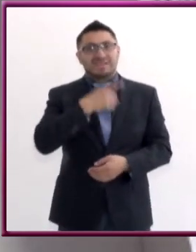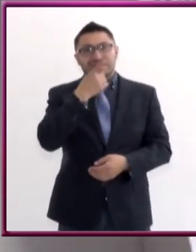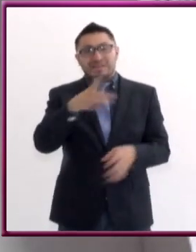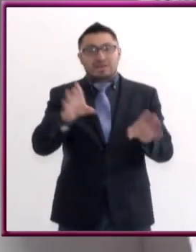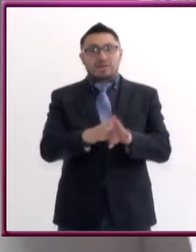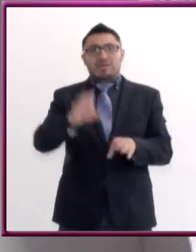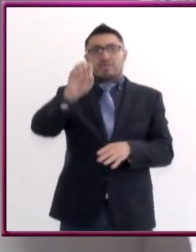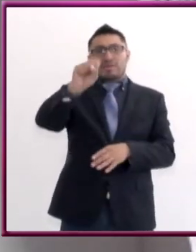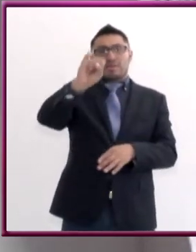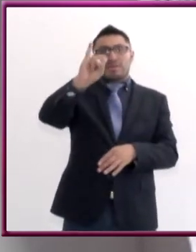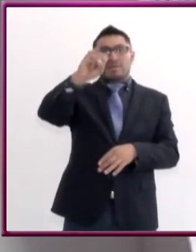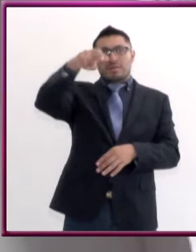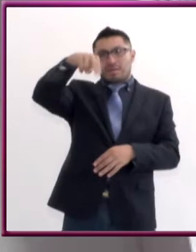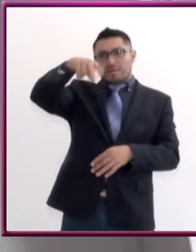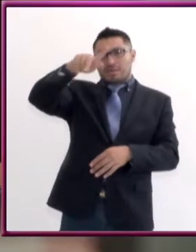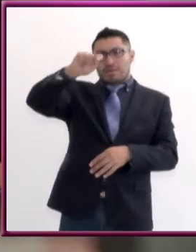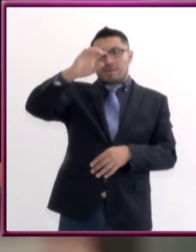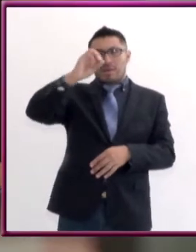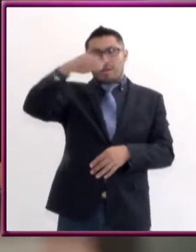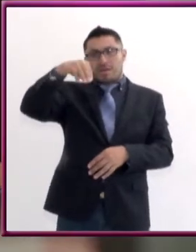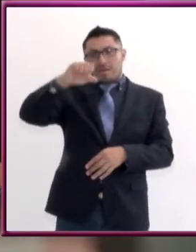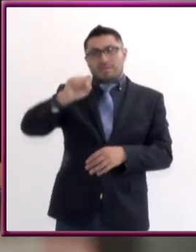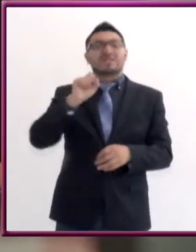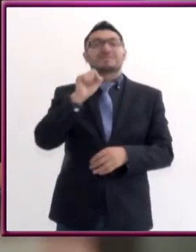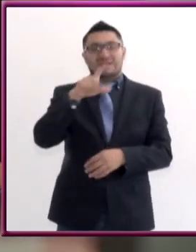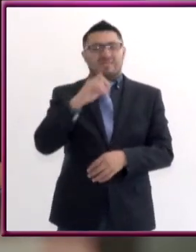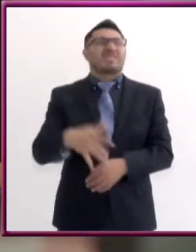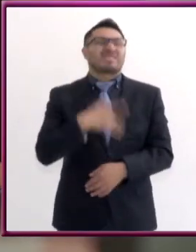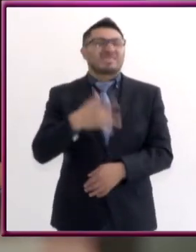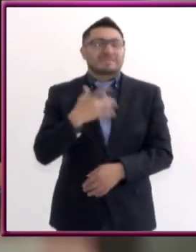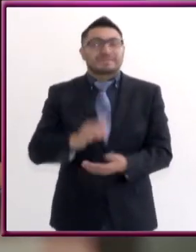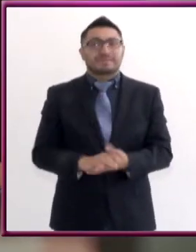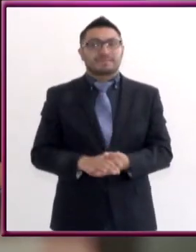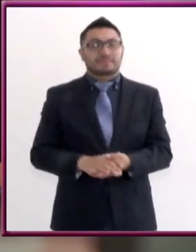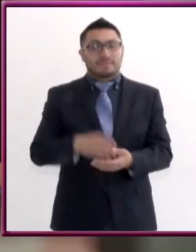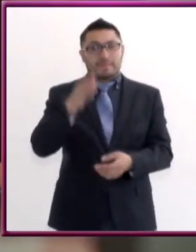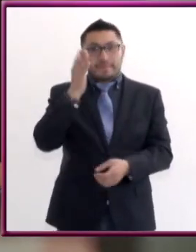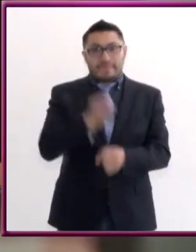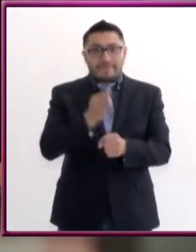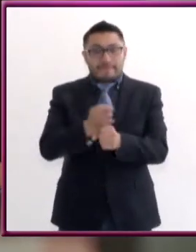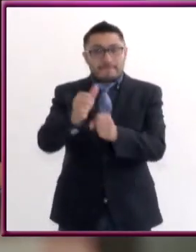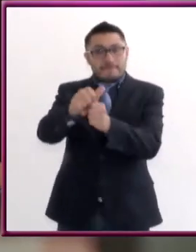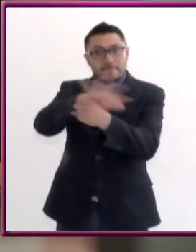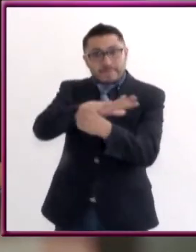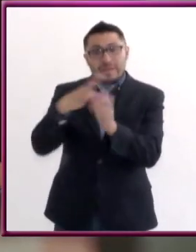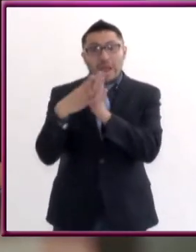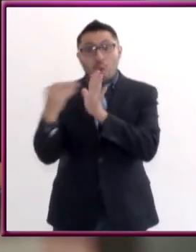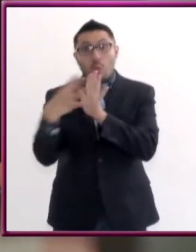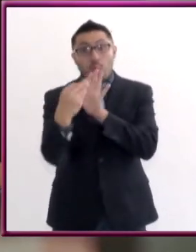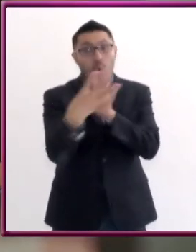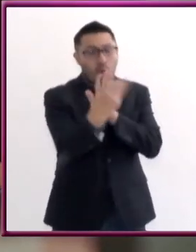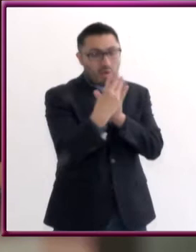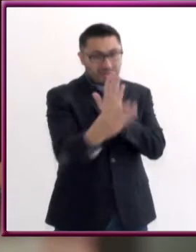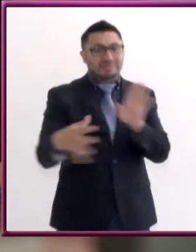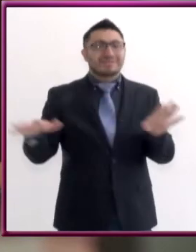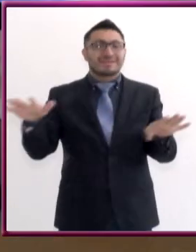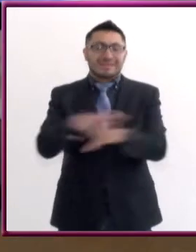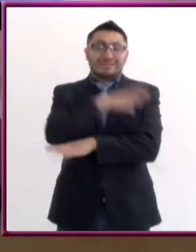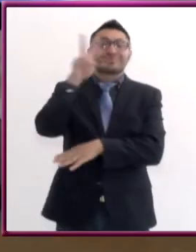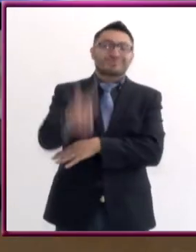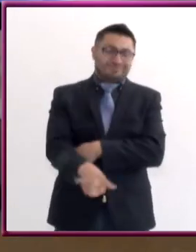nosotros llamamos síntomas. Hablemos de la pandemia. La realidad como la conocíamos cambió por